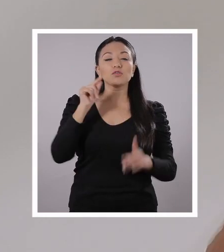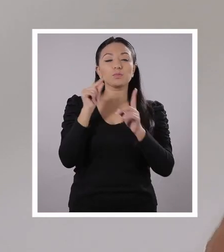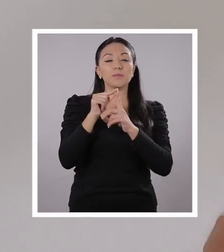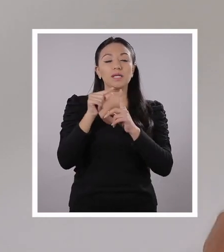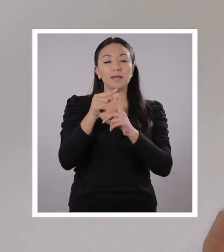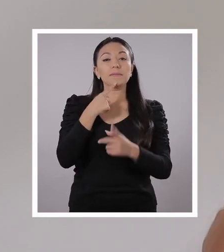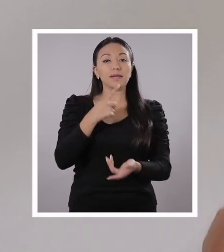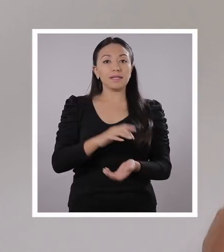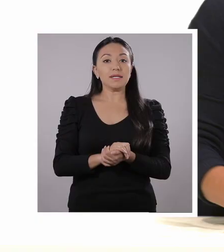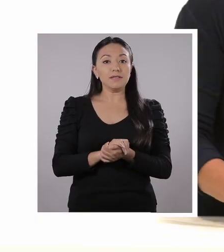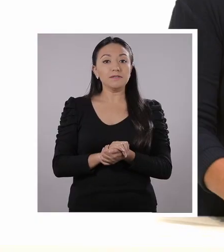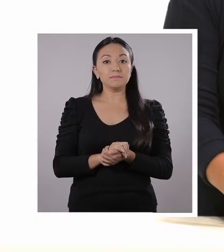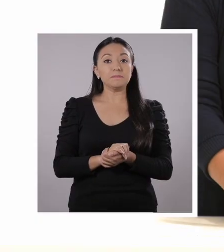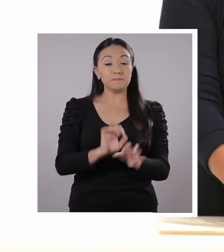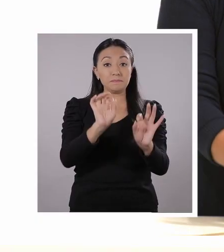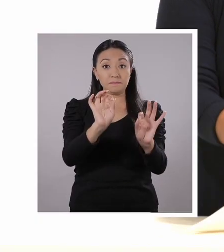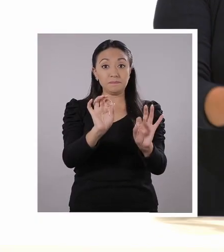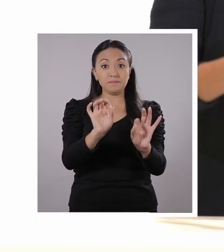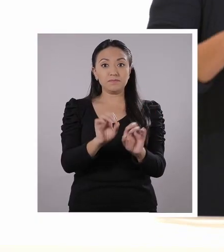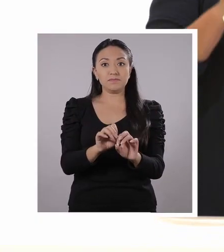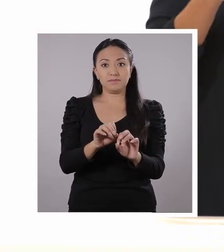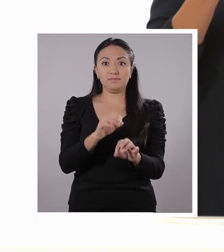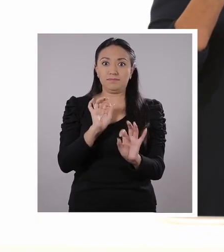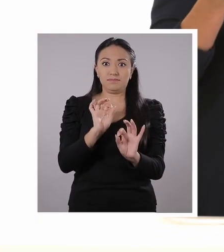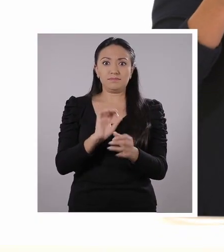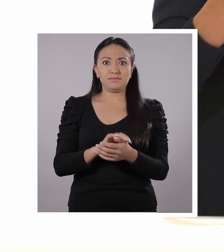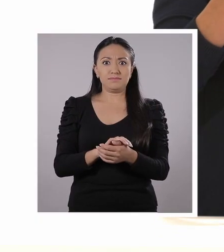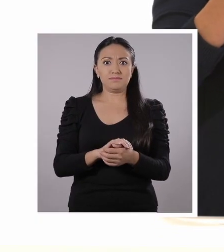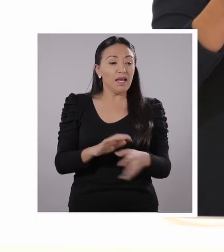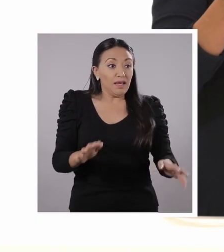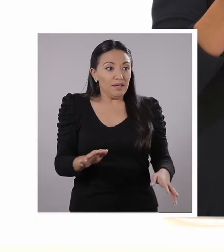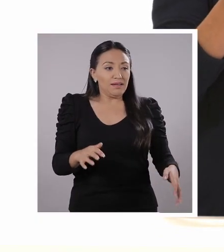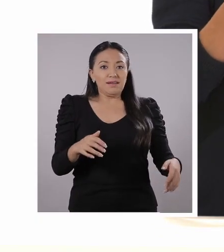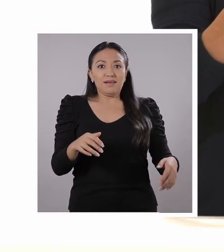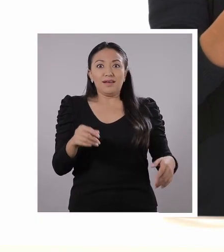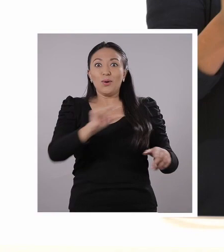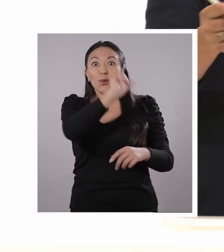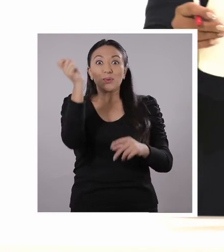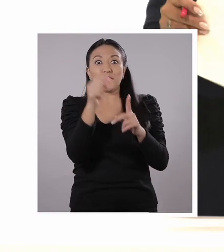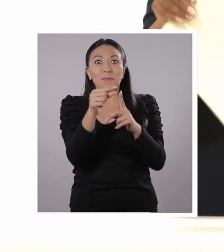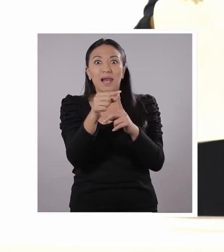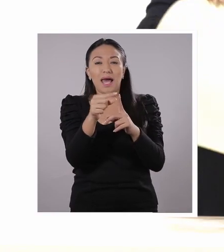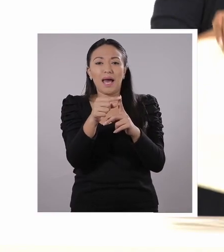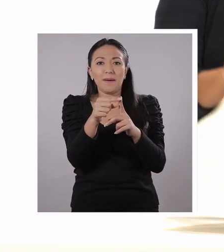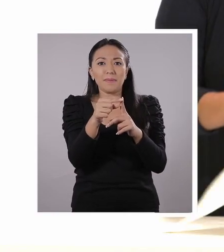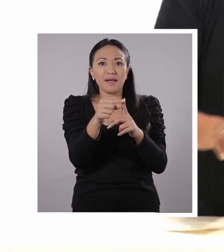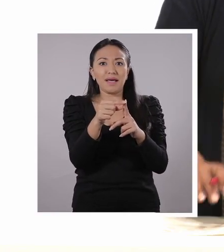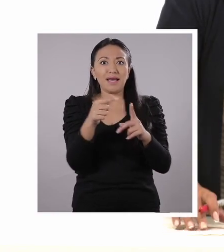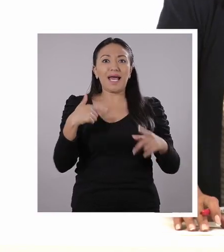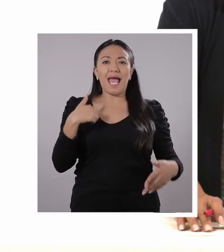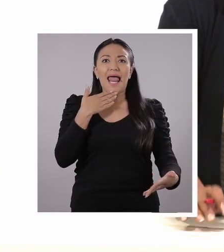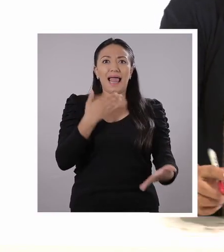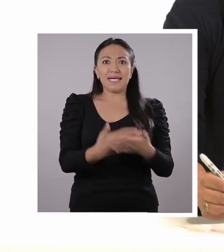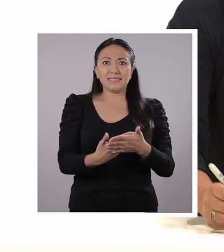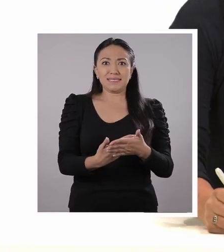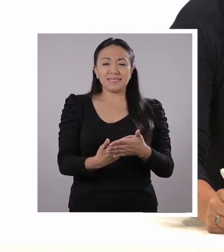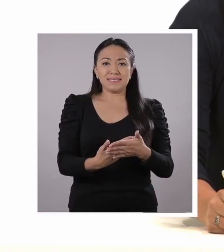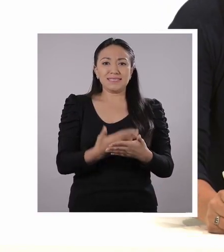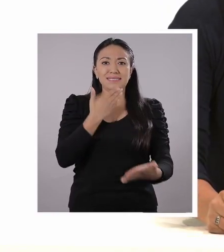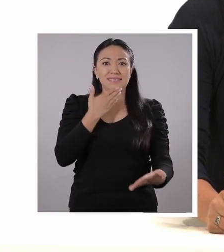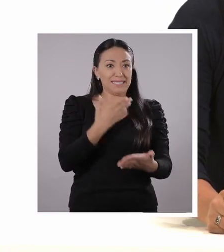Tiene un punto. Tiene un punto. Qué hermoso. Ahí está. Gracias por recordármelo, profe. ¡Uy! Otro